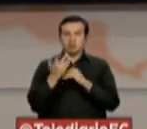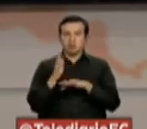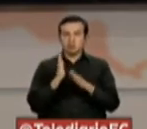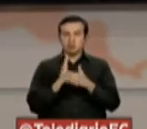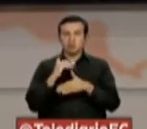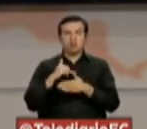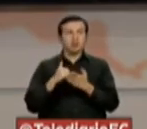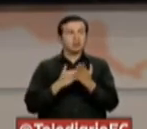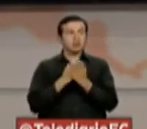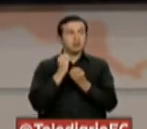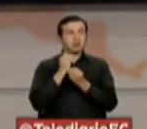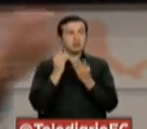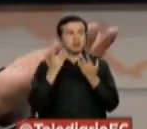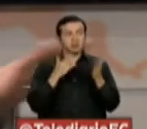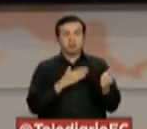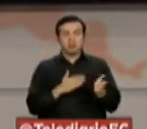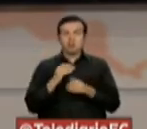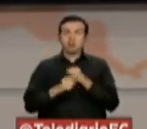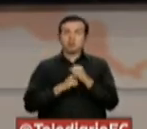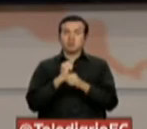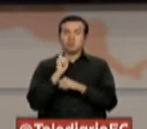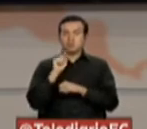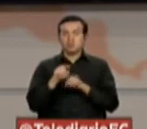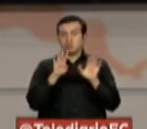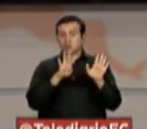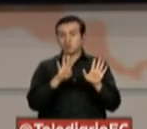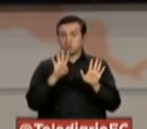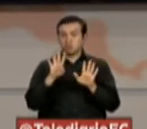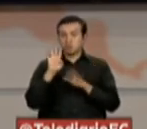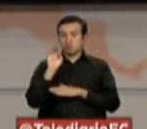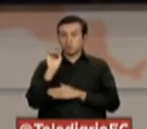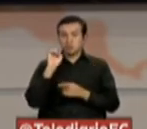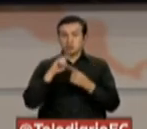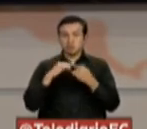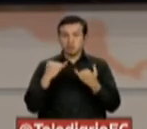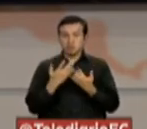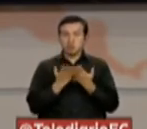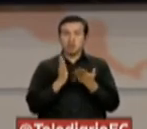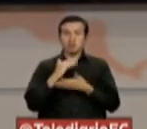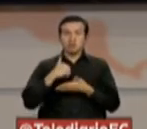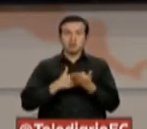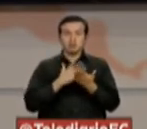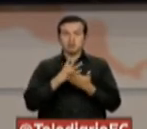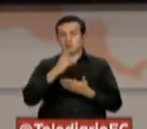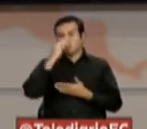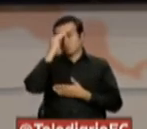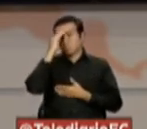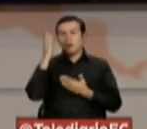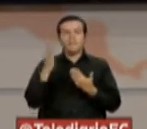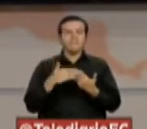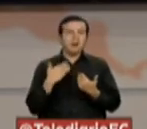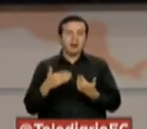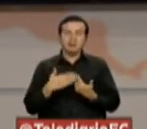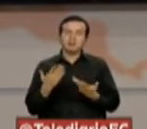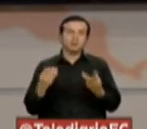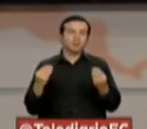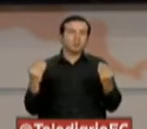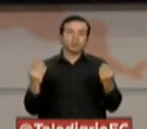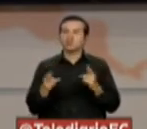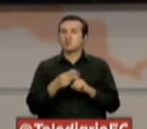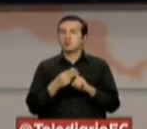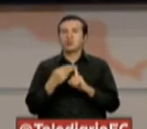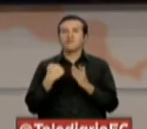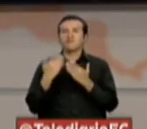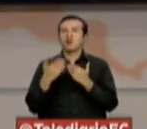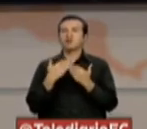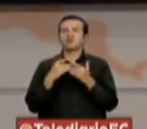acceso al conocimiento, porque de la década de los 90 a la actualidad, el acceso al conocimiento es mucho más ágil, existe mucha más